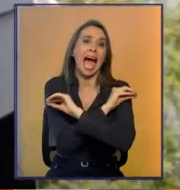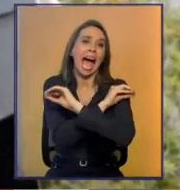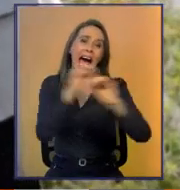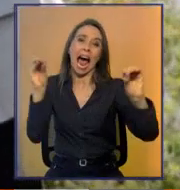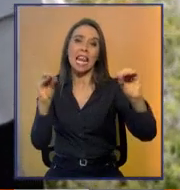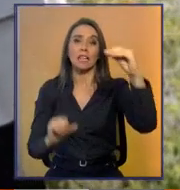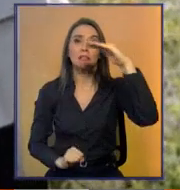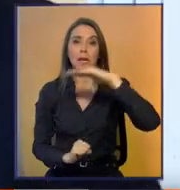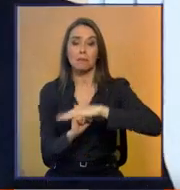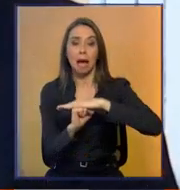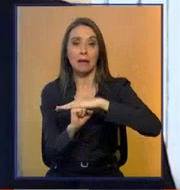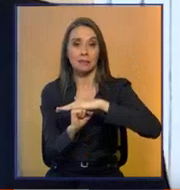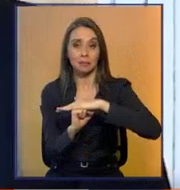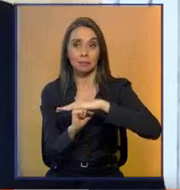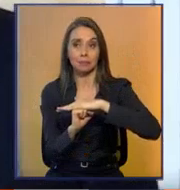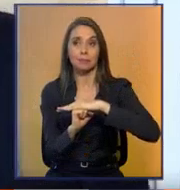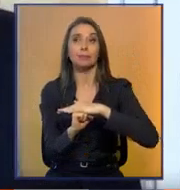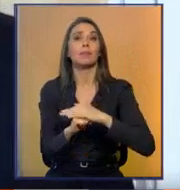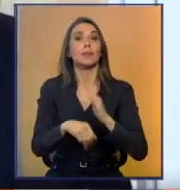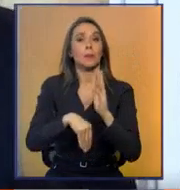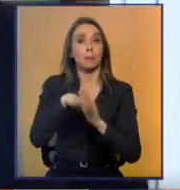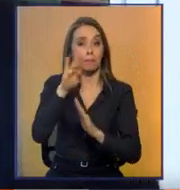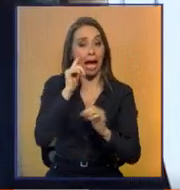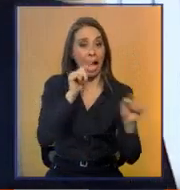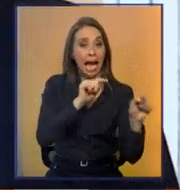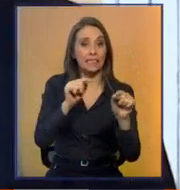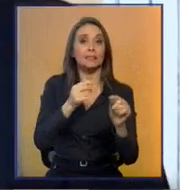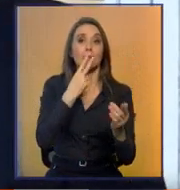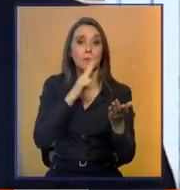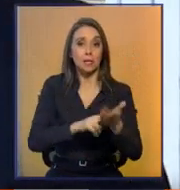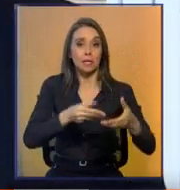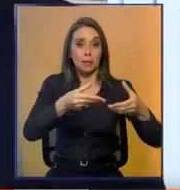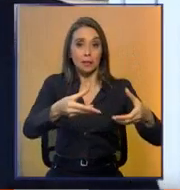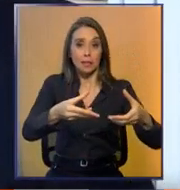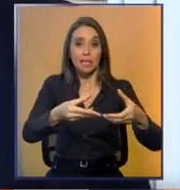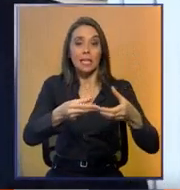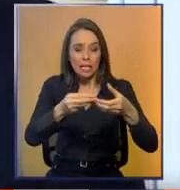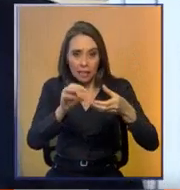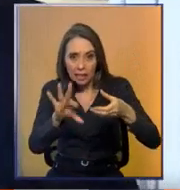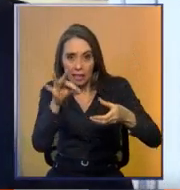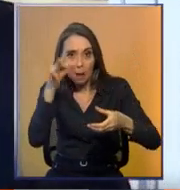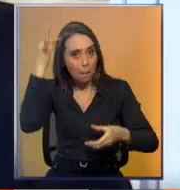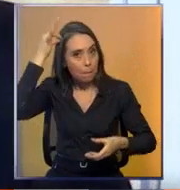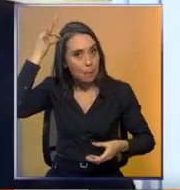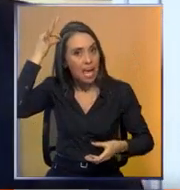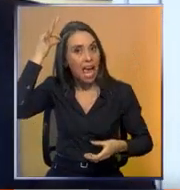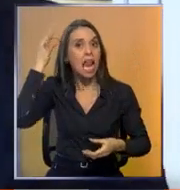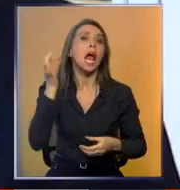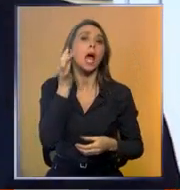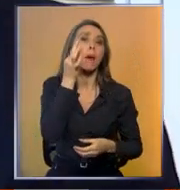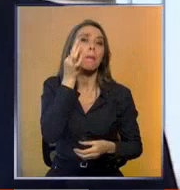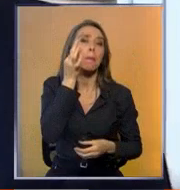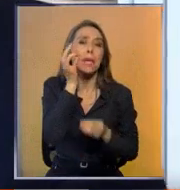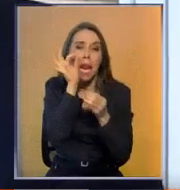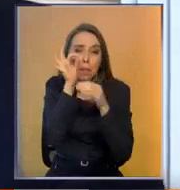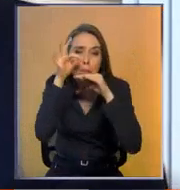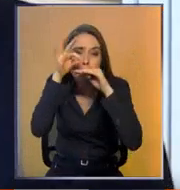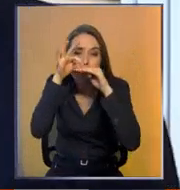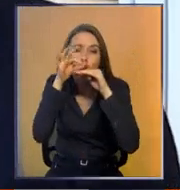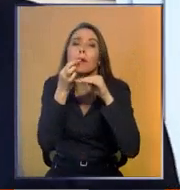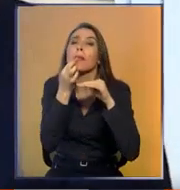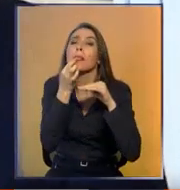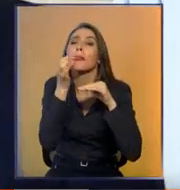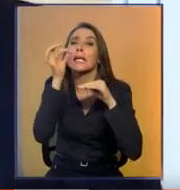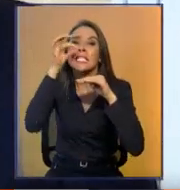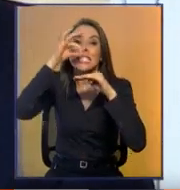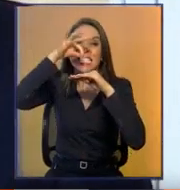máxima. En la mayoría de los casos quedan rastros de escamas de cabello, piel o saliva que son microscópicas. Todo esto